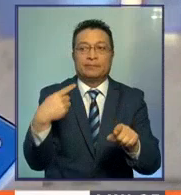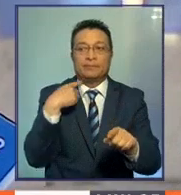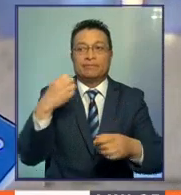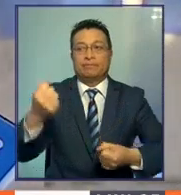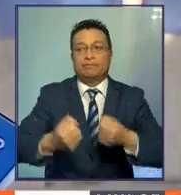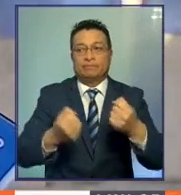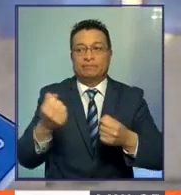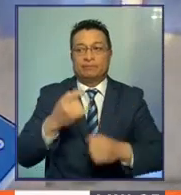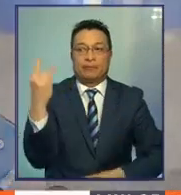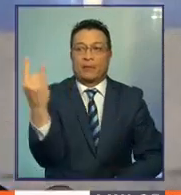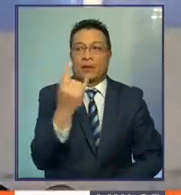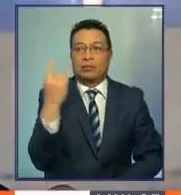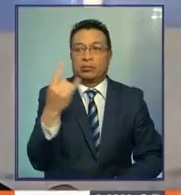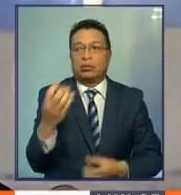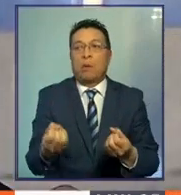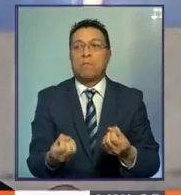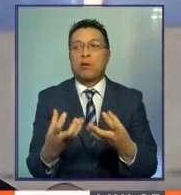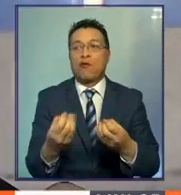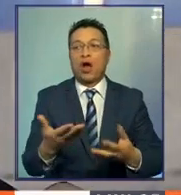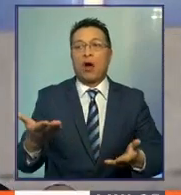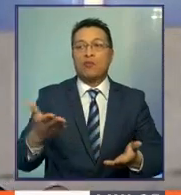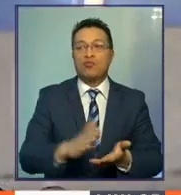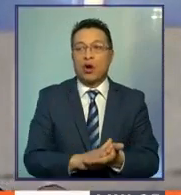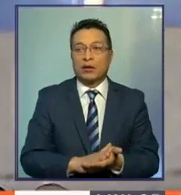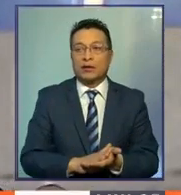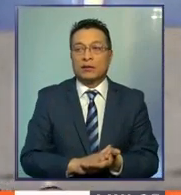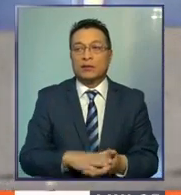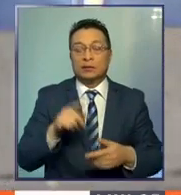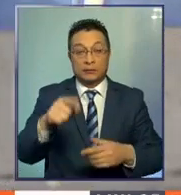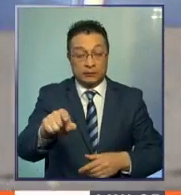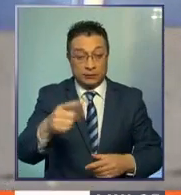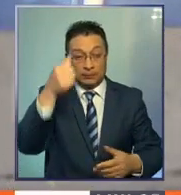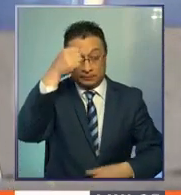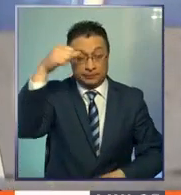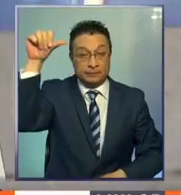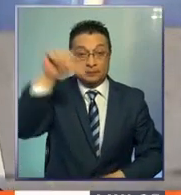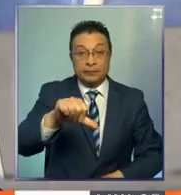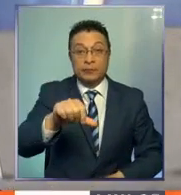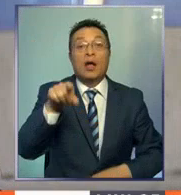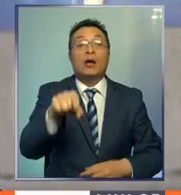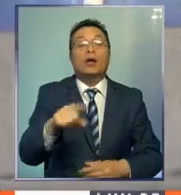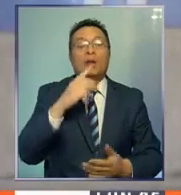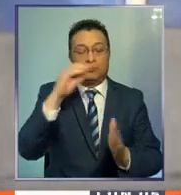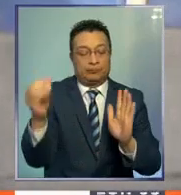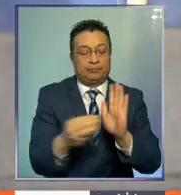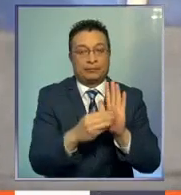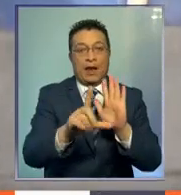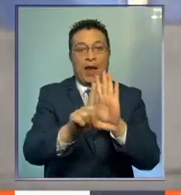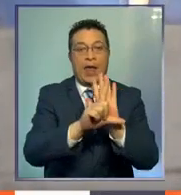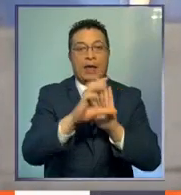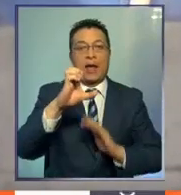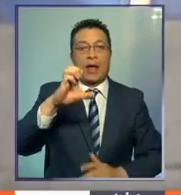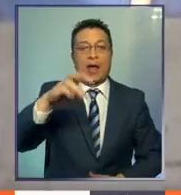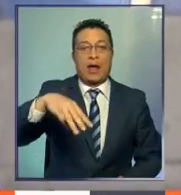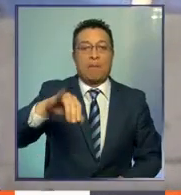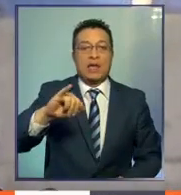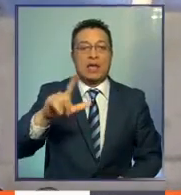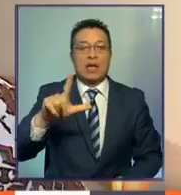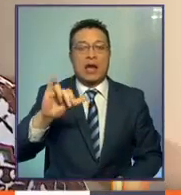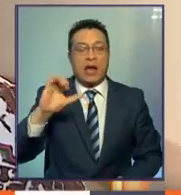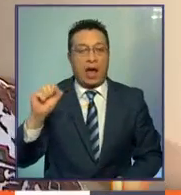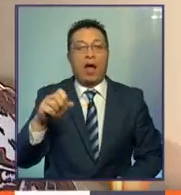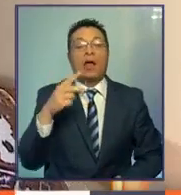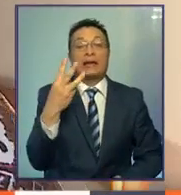de ebriedad ocasionando muerte. La sanción de este tipo penal fue establecida por la ley Emilia. Esto es desde 3 años y 1 día en